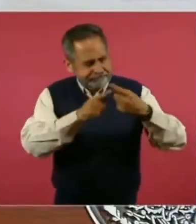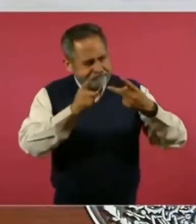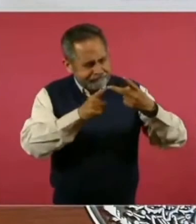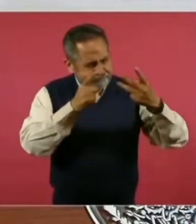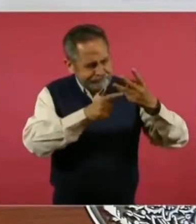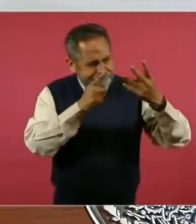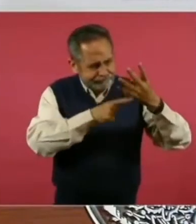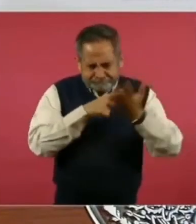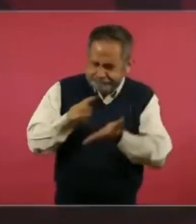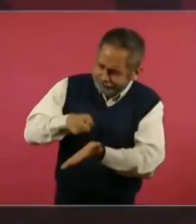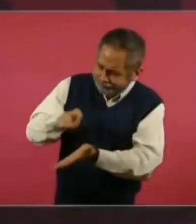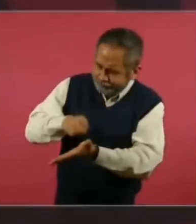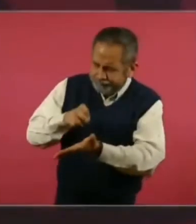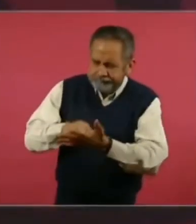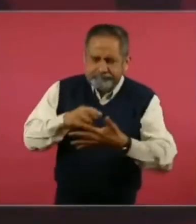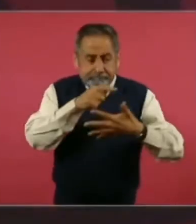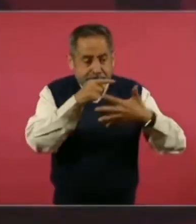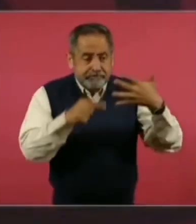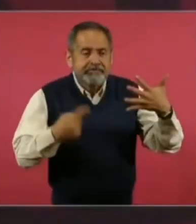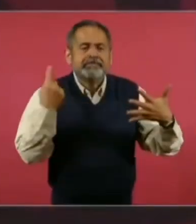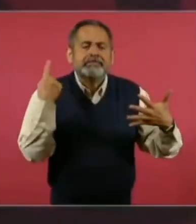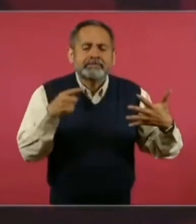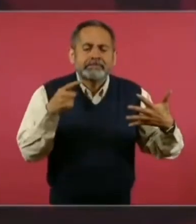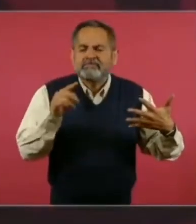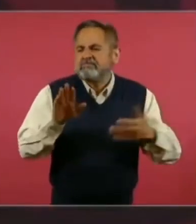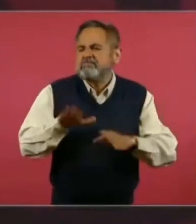fueron para perjudicar al pueblo